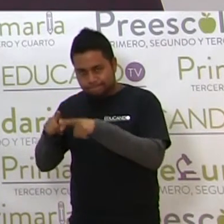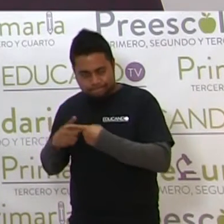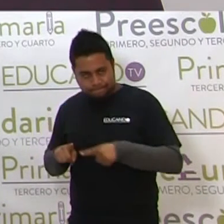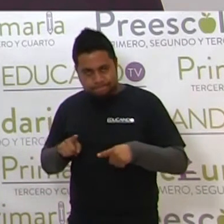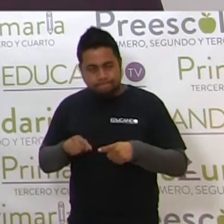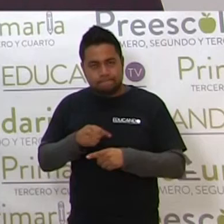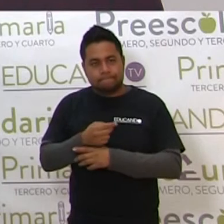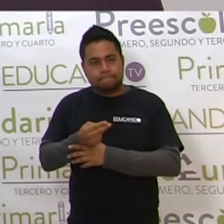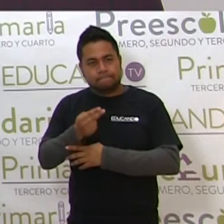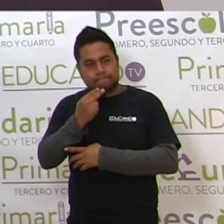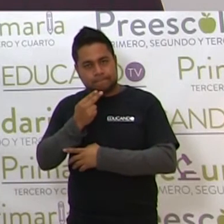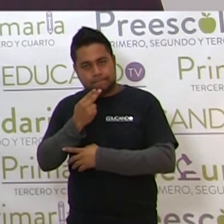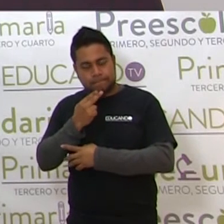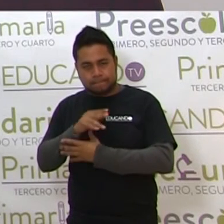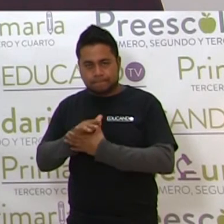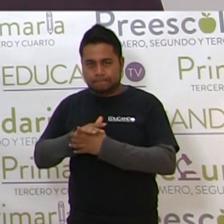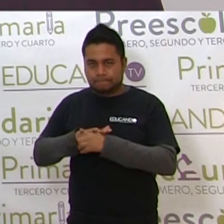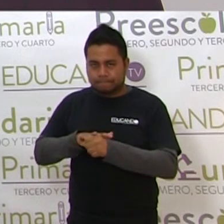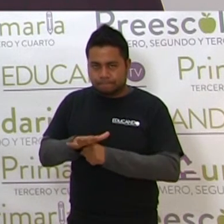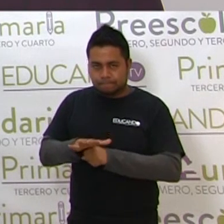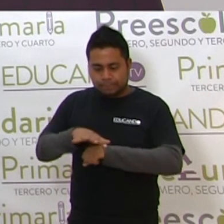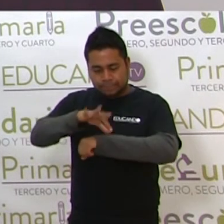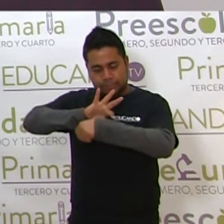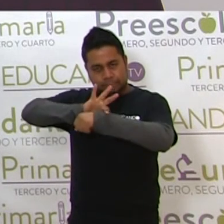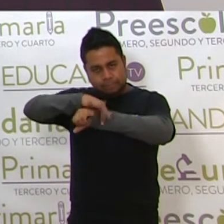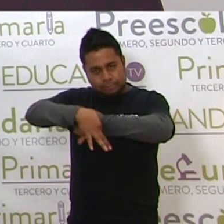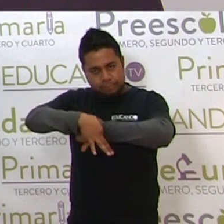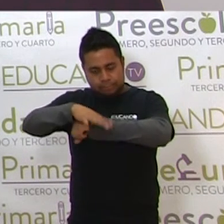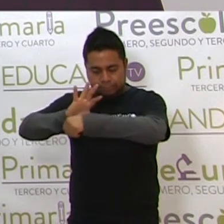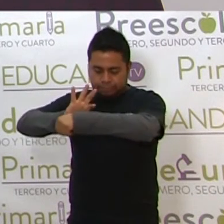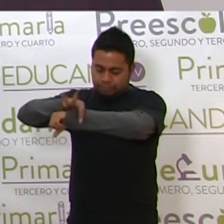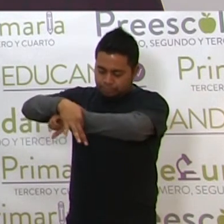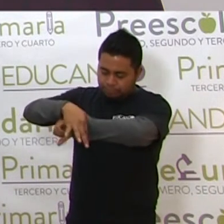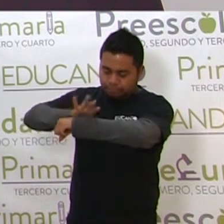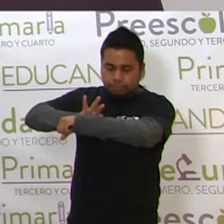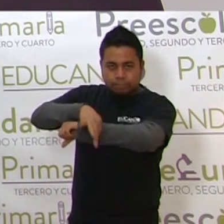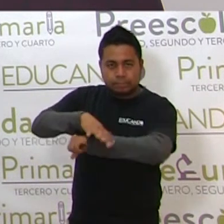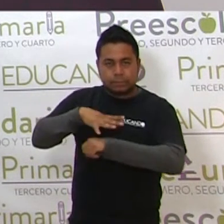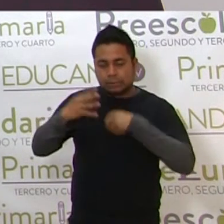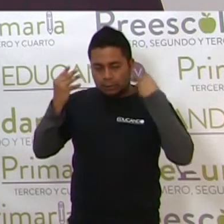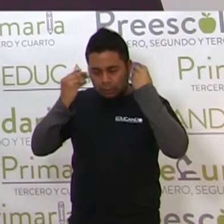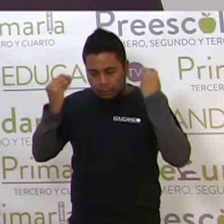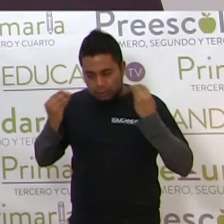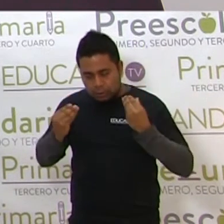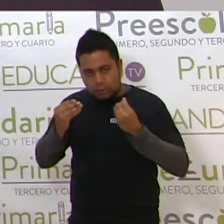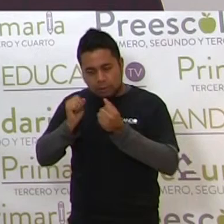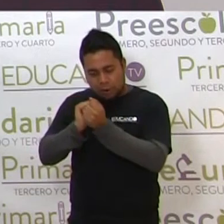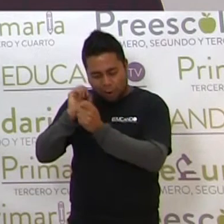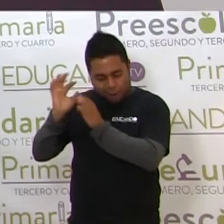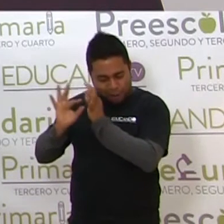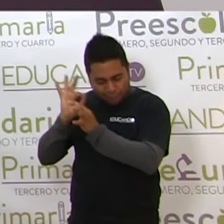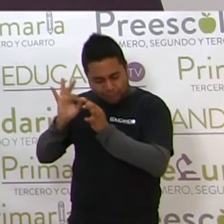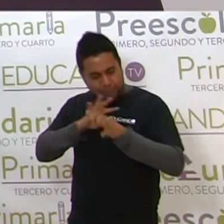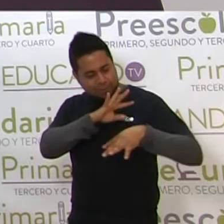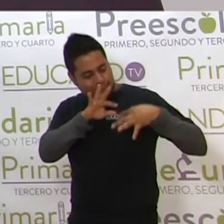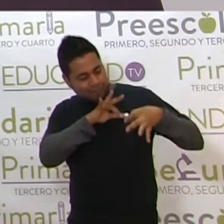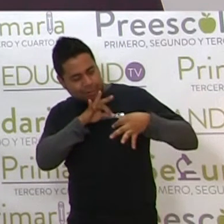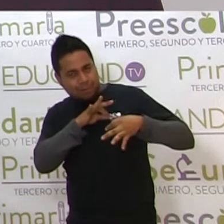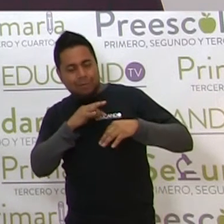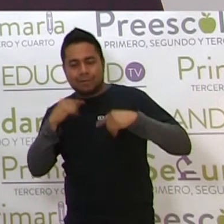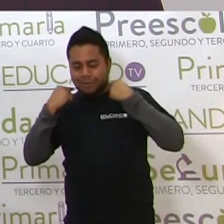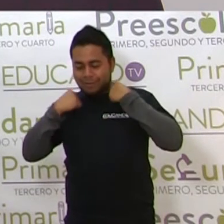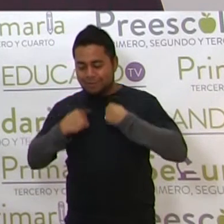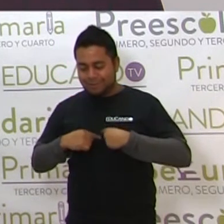usa unas pulseras tiene trenzas con moños sus collares son